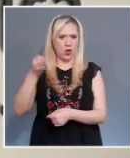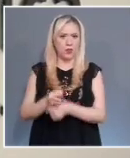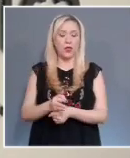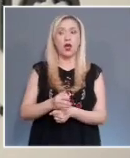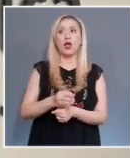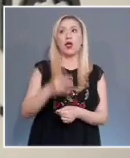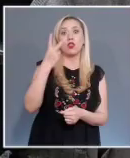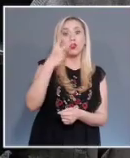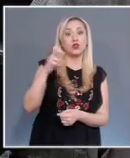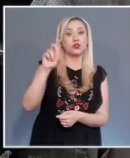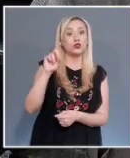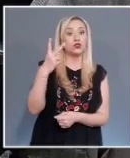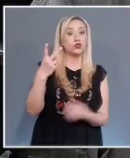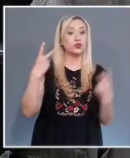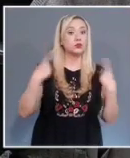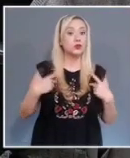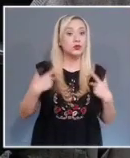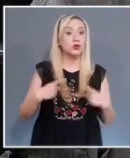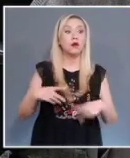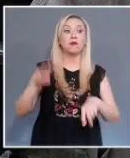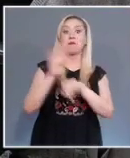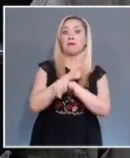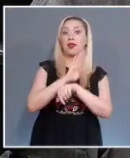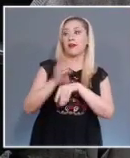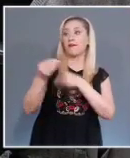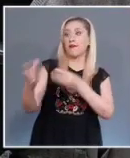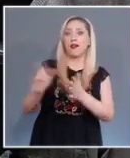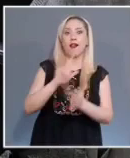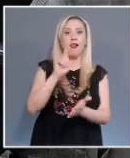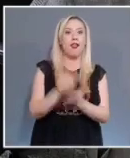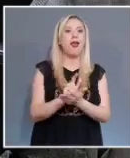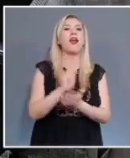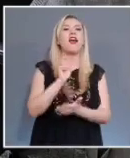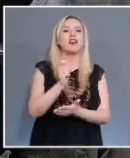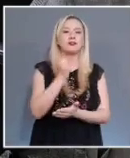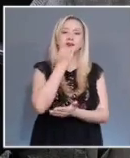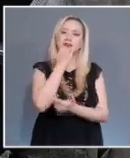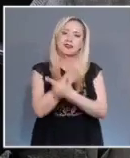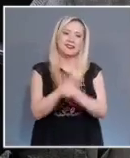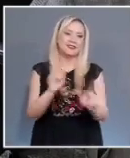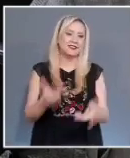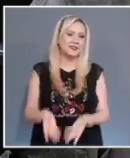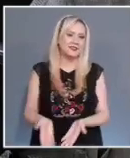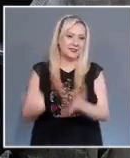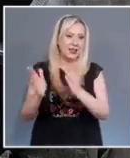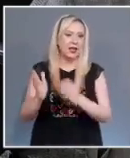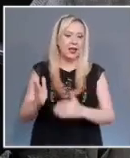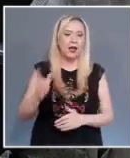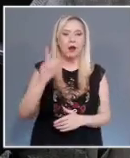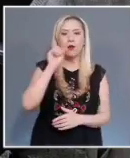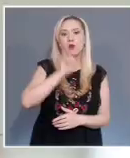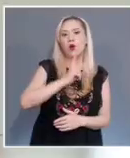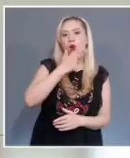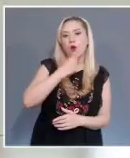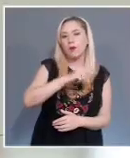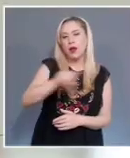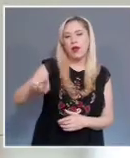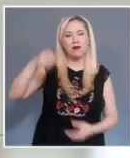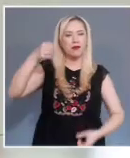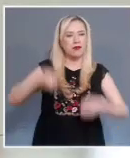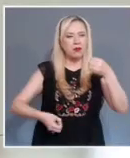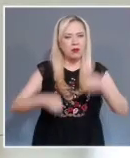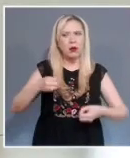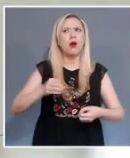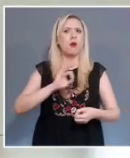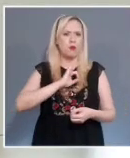sido beneficiadas por la ley de amnistía. De este grupo de mujeres y hombres que fueron procesadas o sentenciadas por delitos en los que procede la